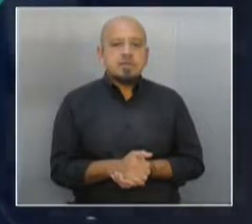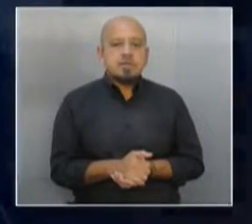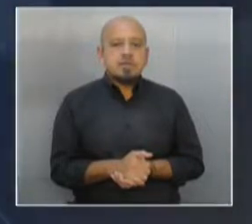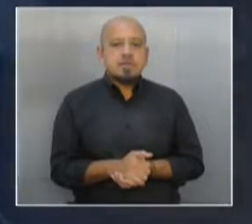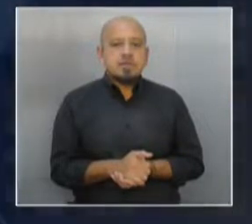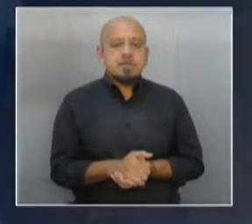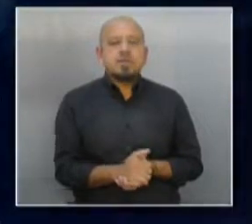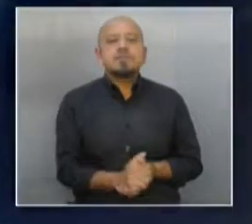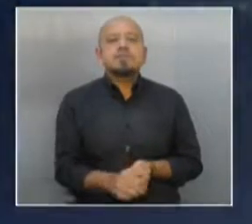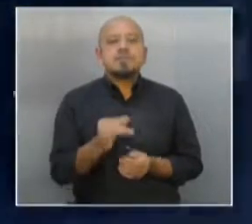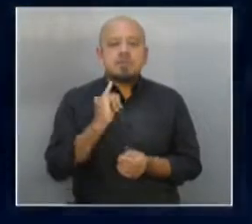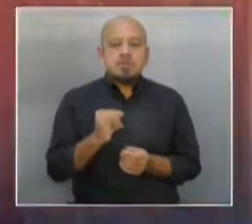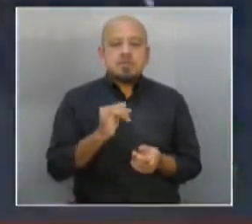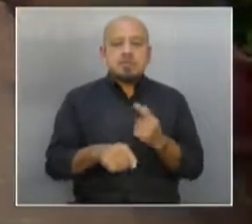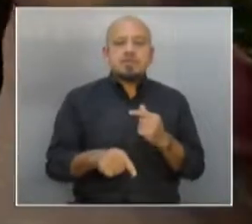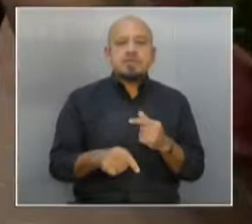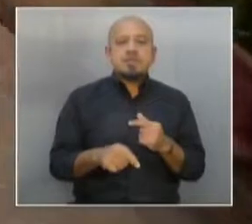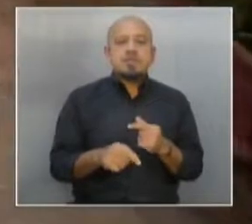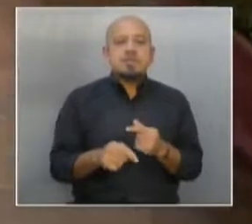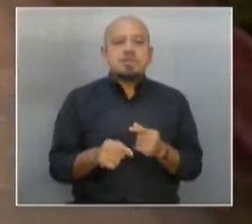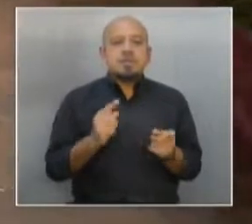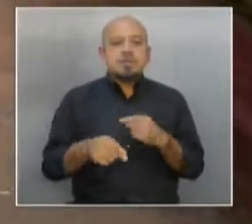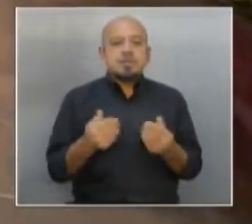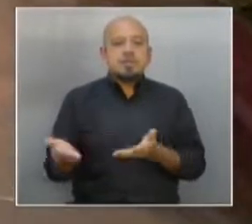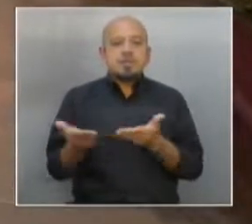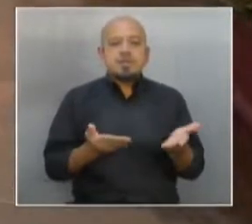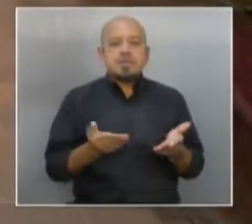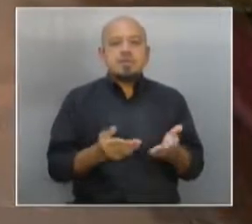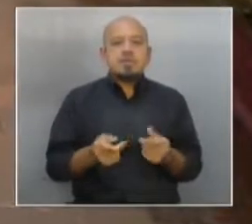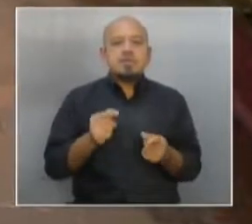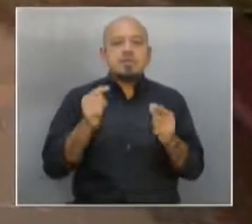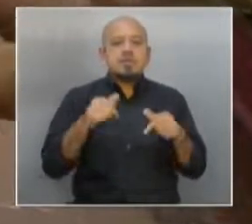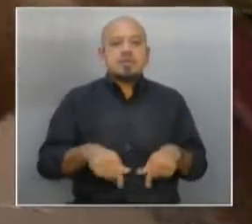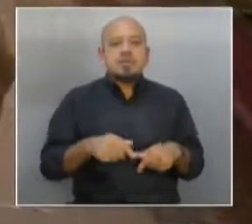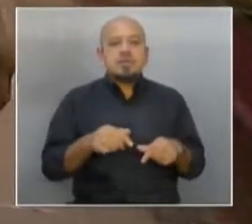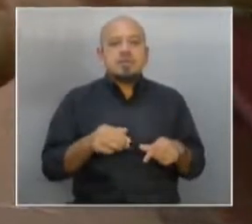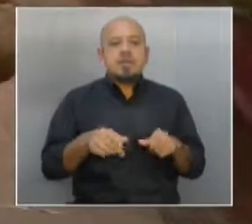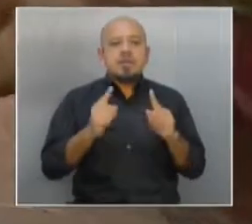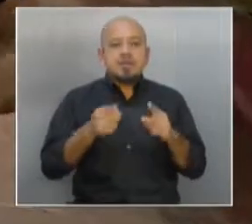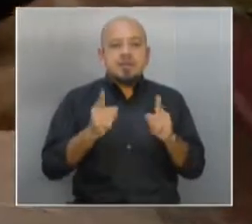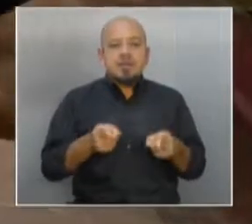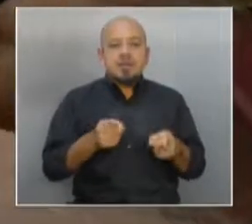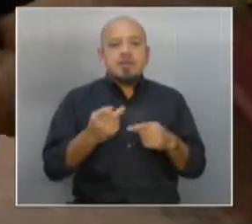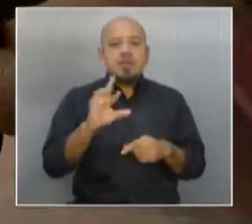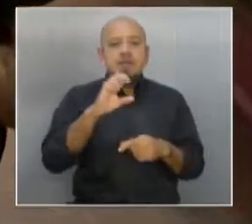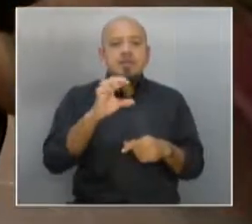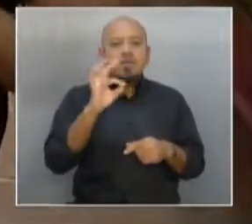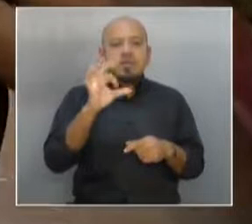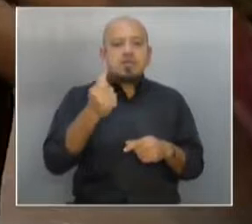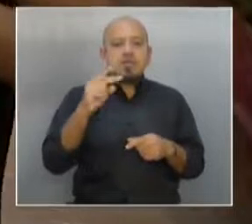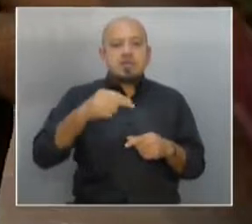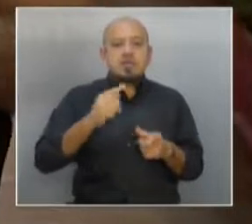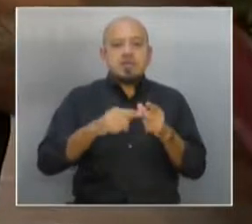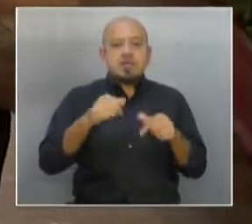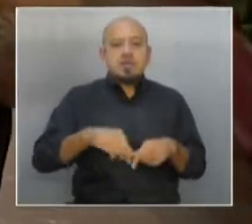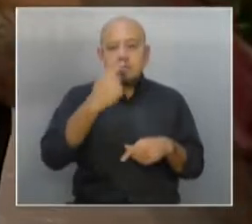Te escuché perfectamente, te estoy saludando. Presentaste a Rosana Taddei allá, pero te cuento que acá también estoy con otra Rosana. Estamos acá en el